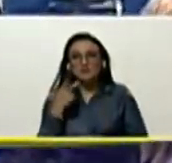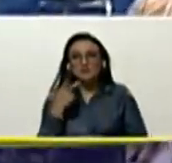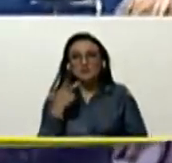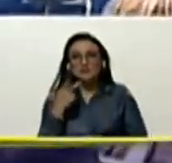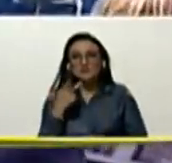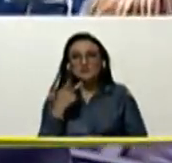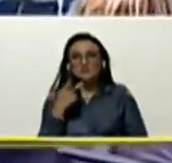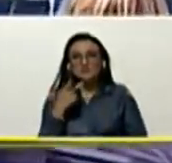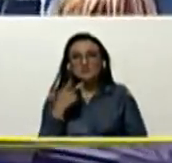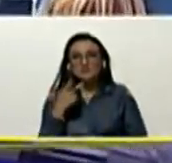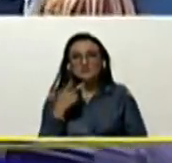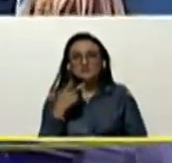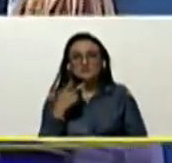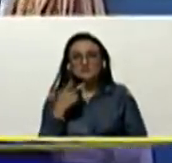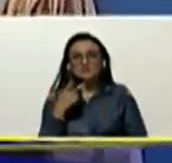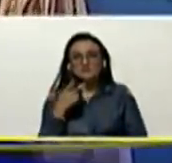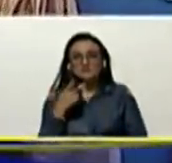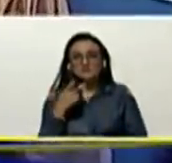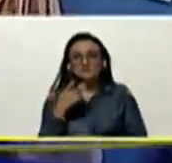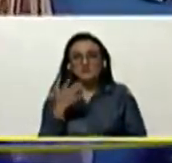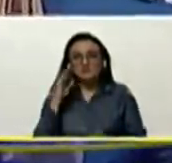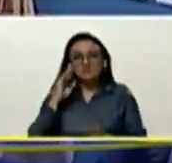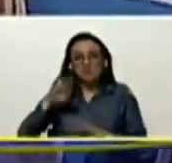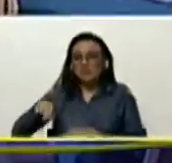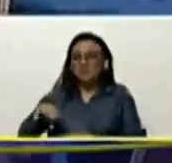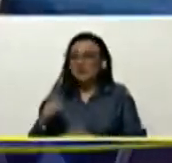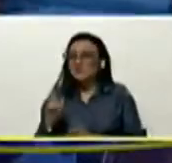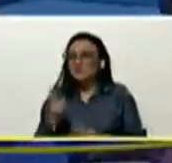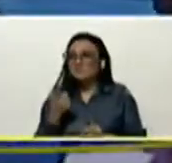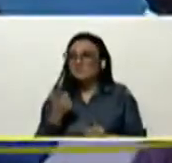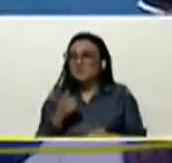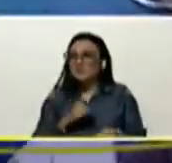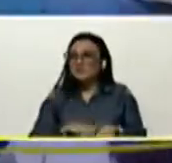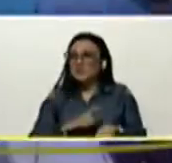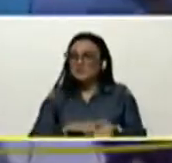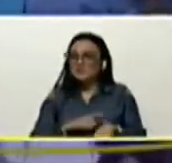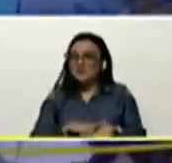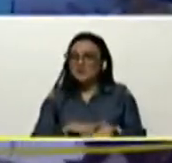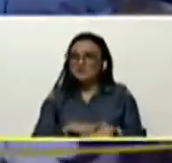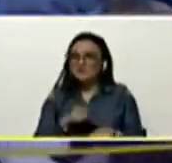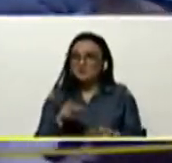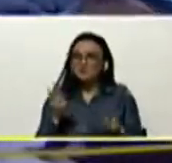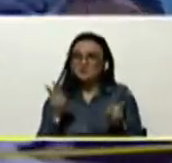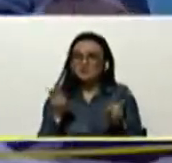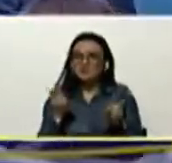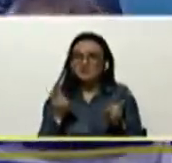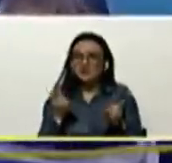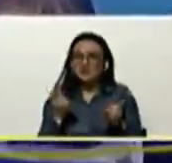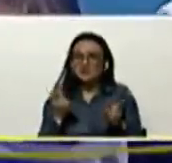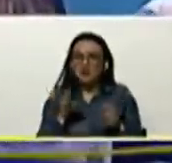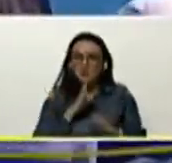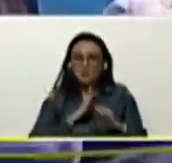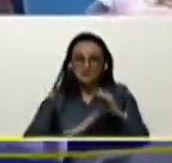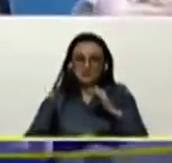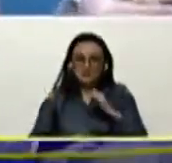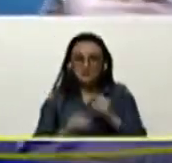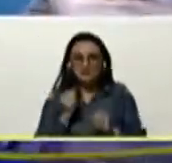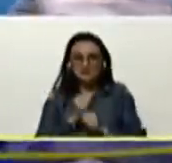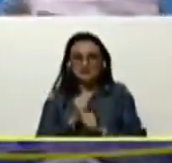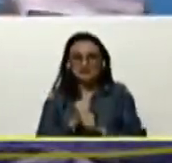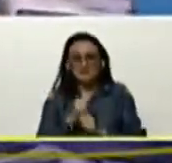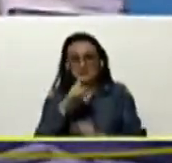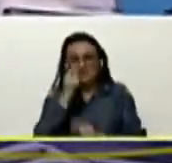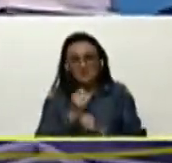la politiquería te subestimó desde el primer momento por tu condición humilde y de